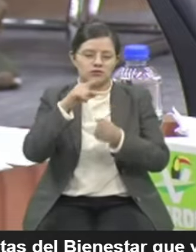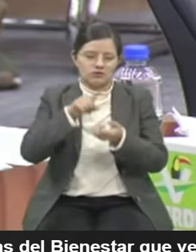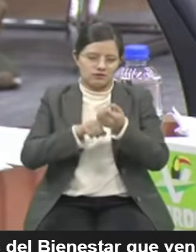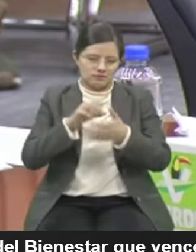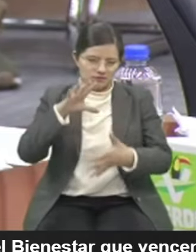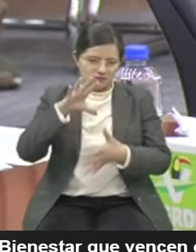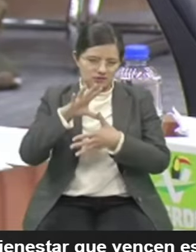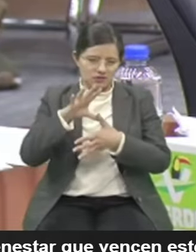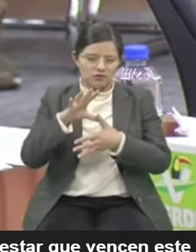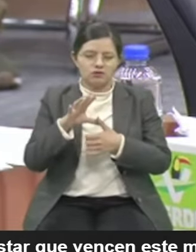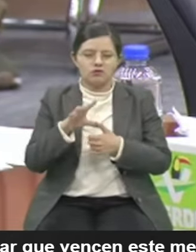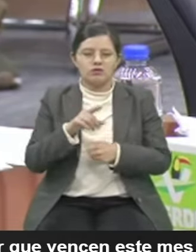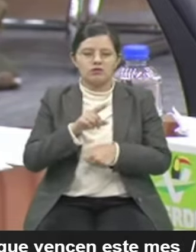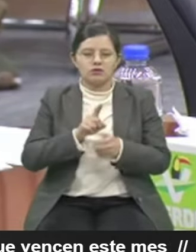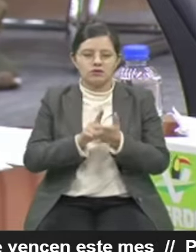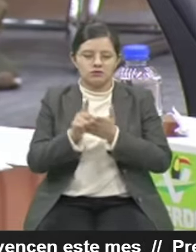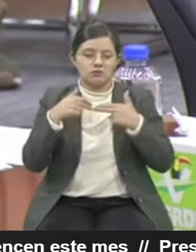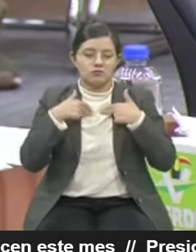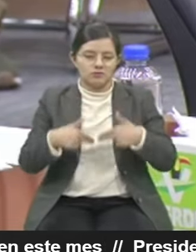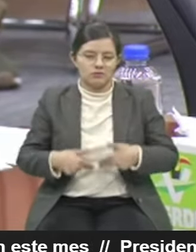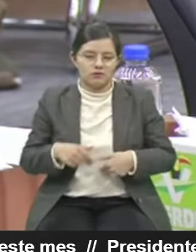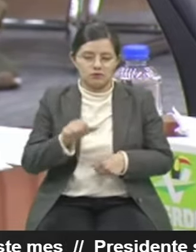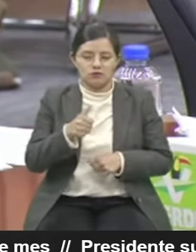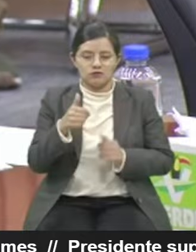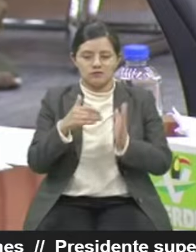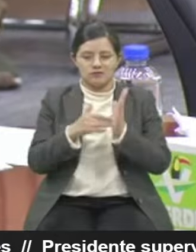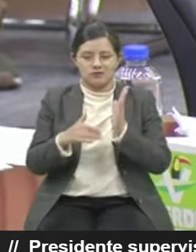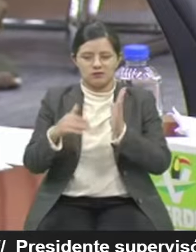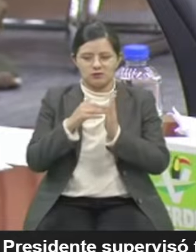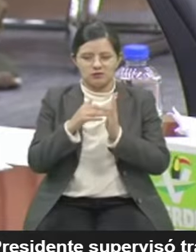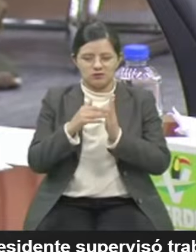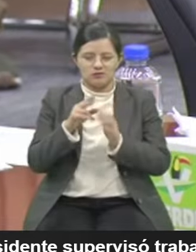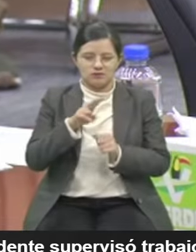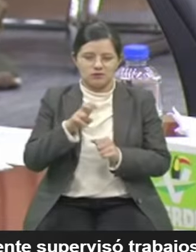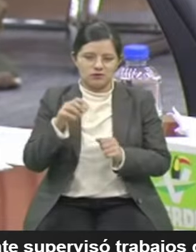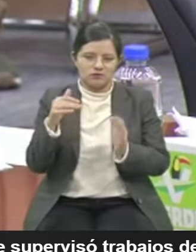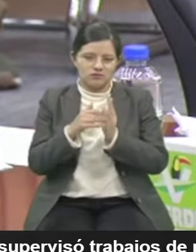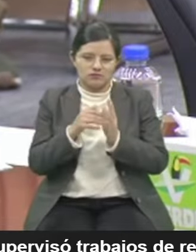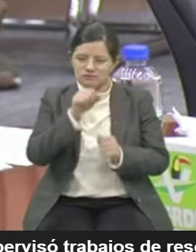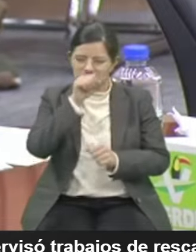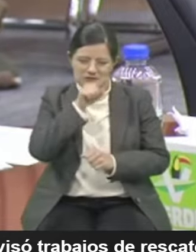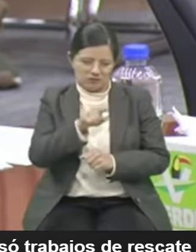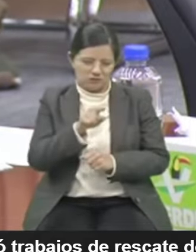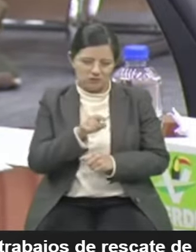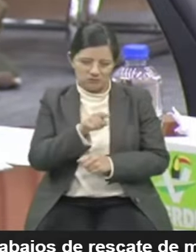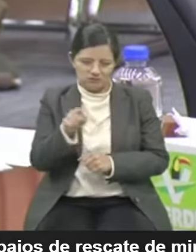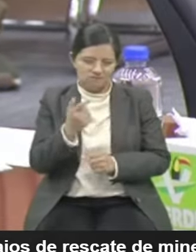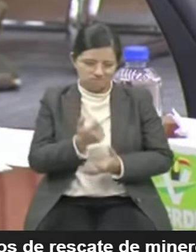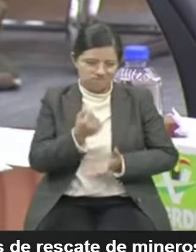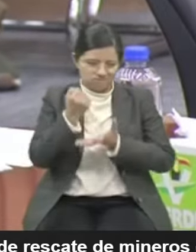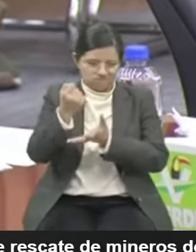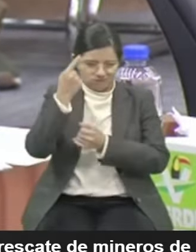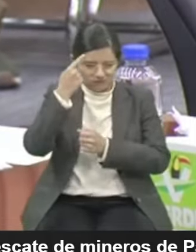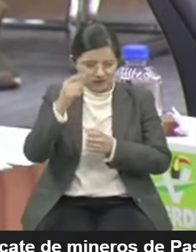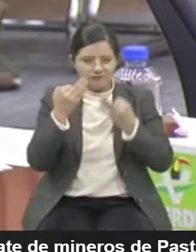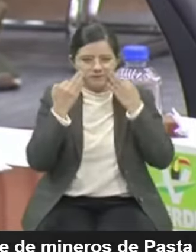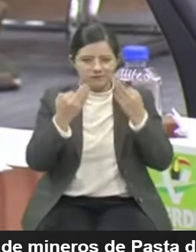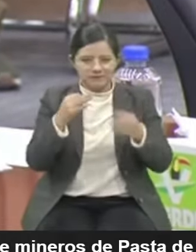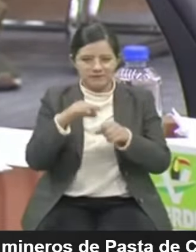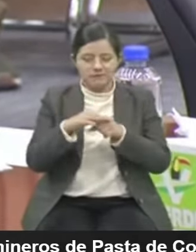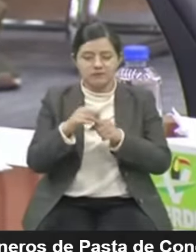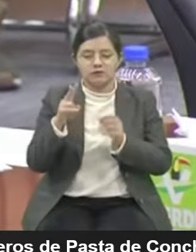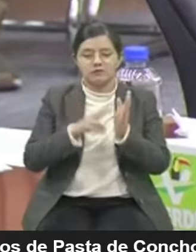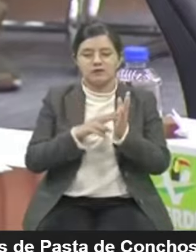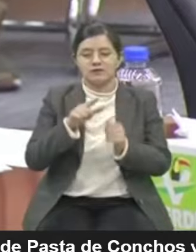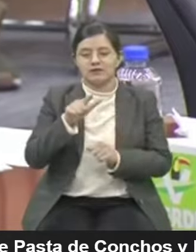de Derechos Humanos 11,500 1000 pesos el mismo fondo de apoyo a la observación electoral 2017